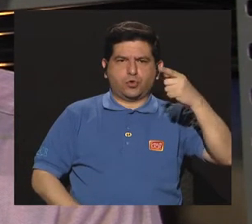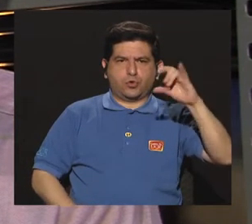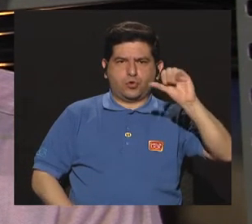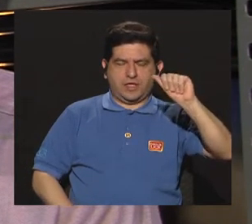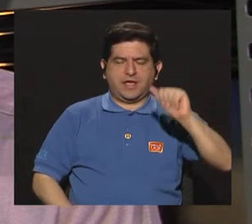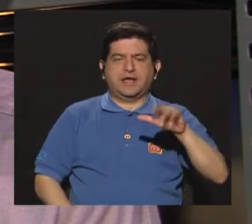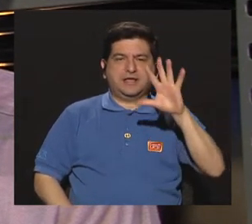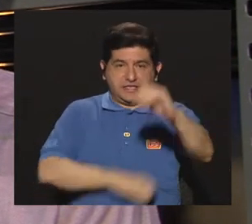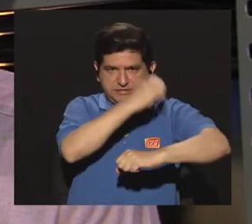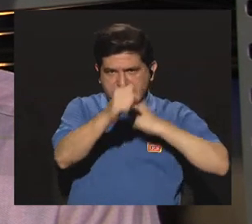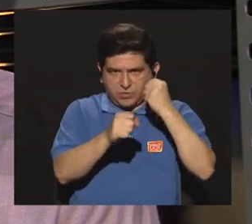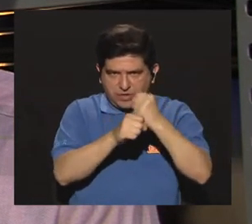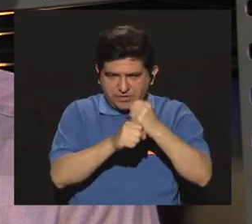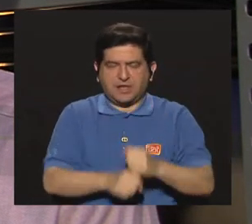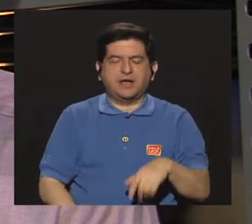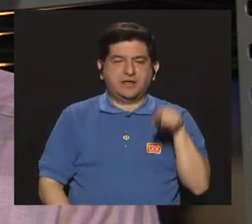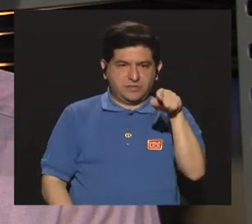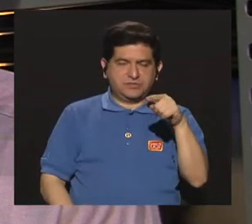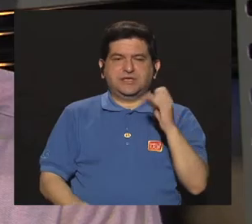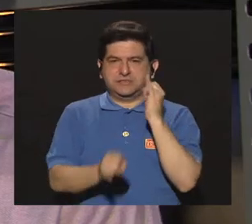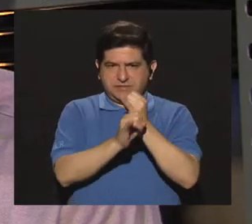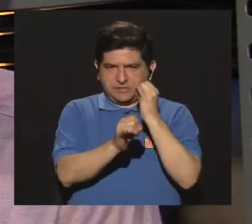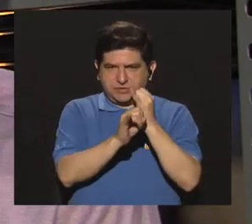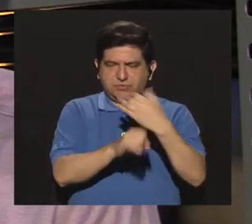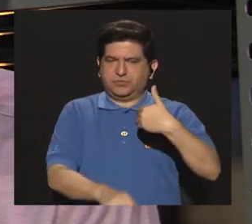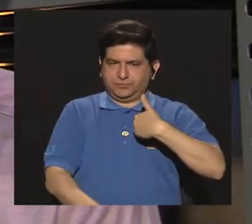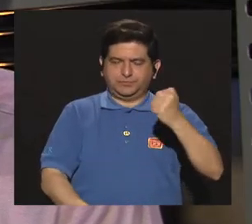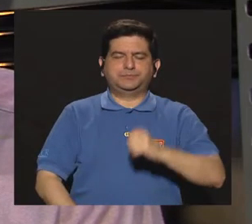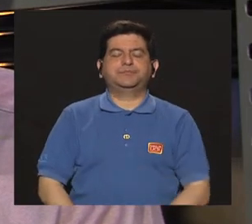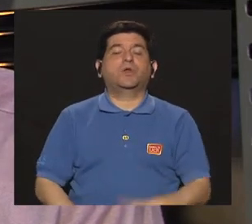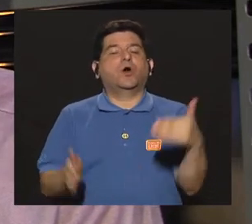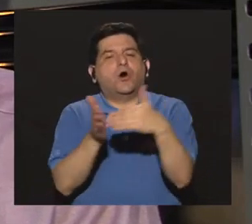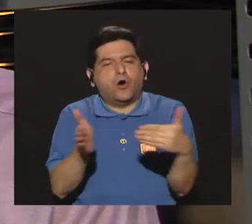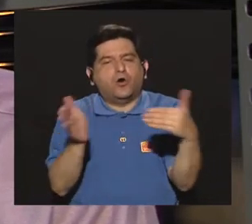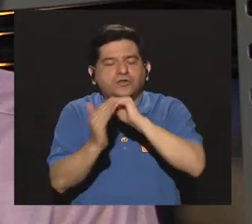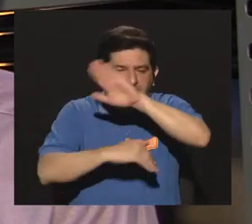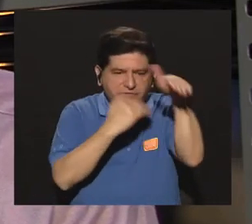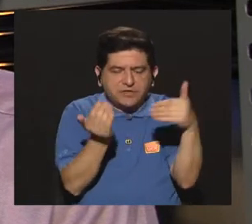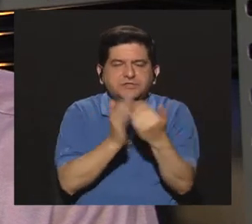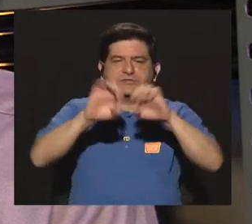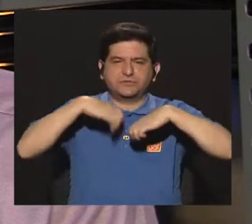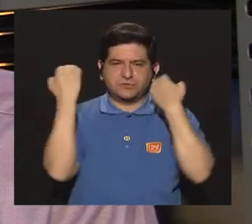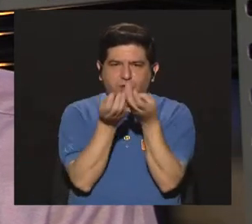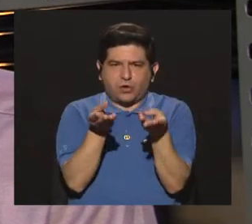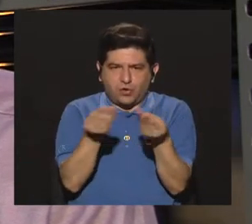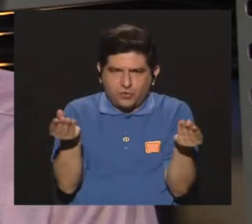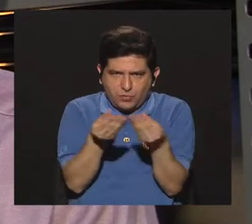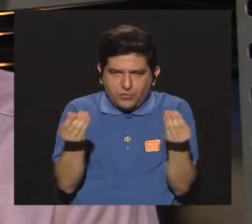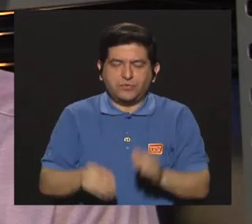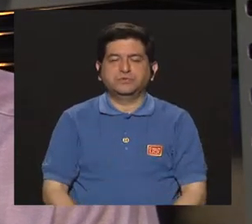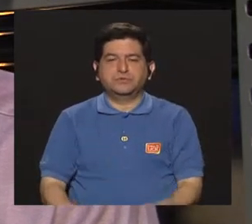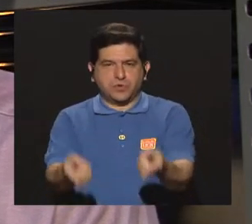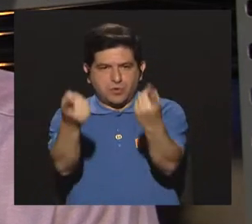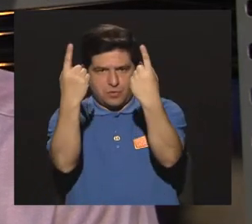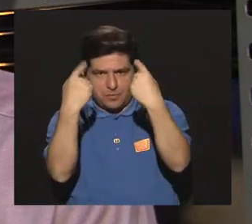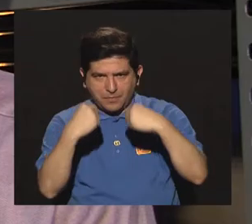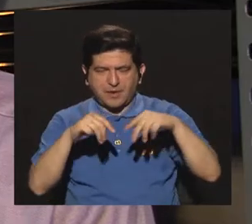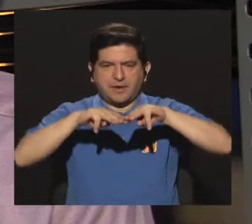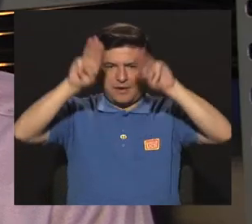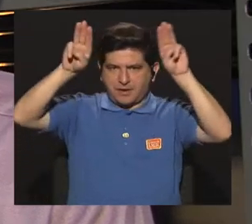propósito el 50 aniversario de este museo nuevamente todo el equipo de producción se encuentra en